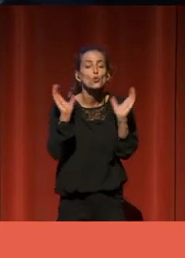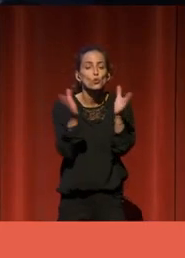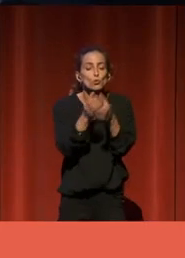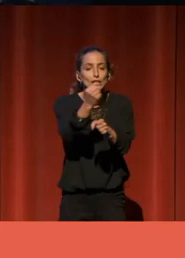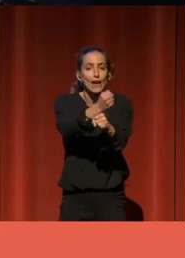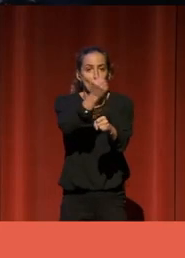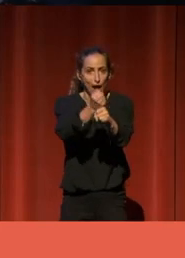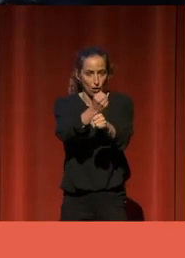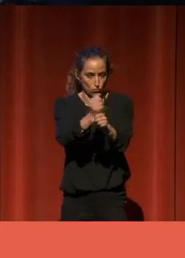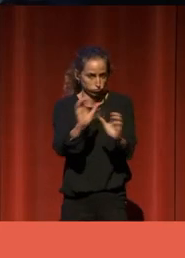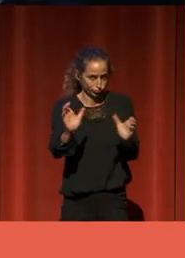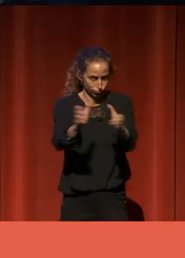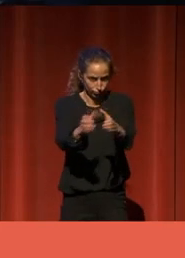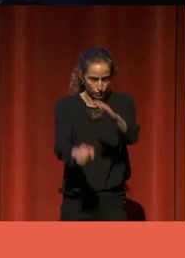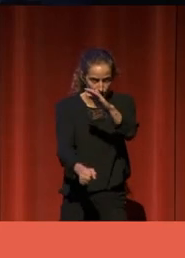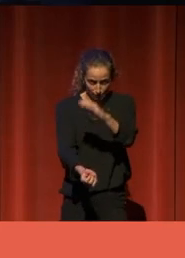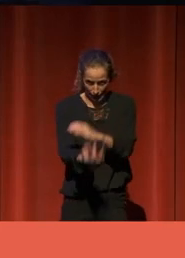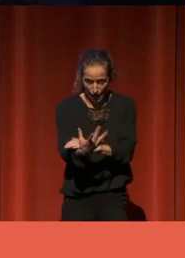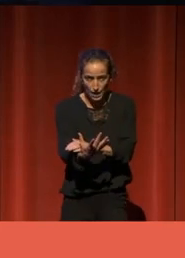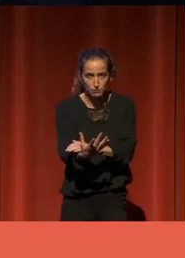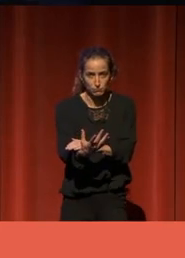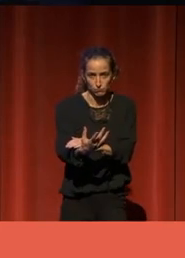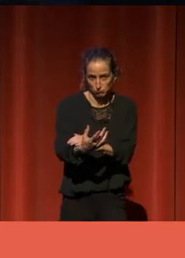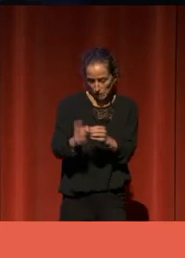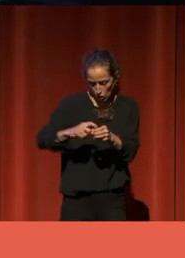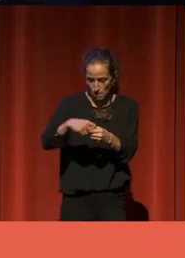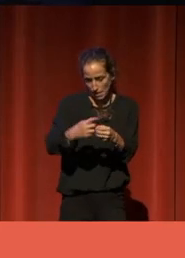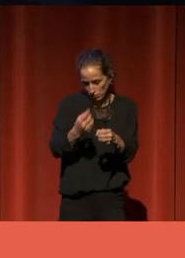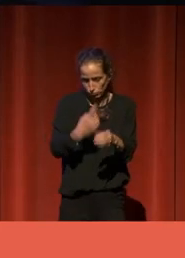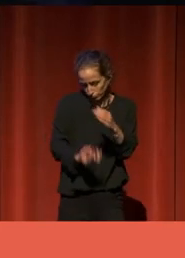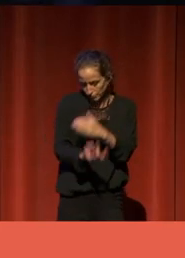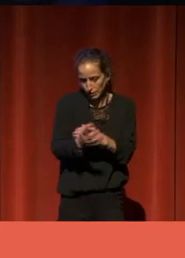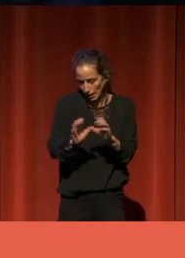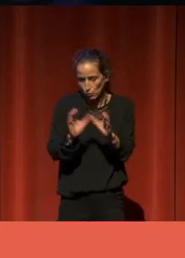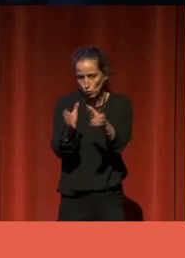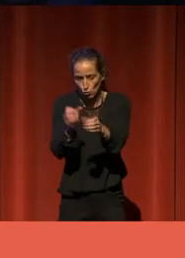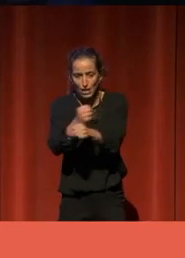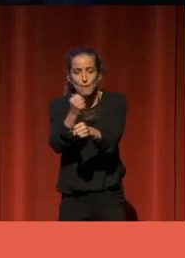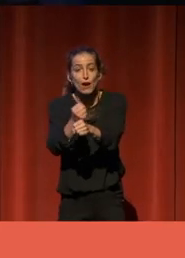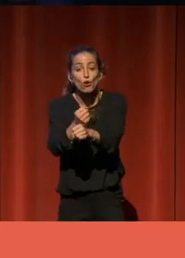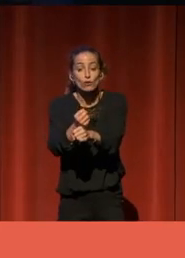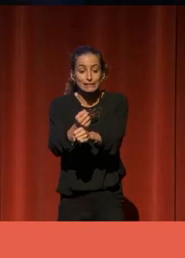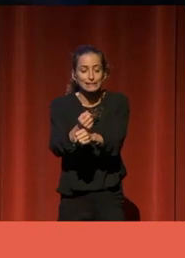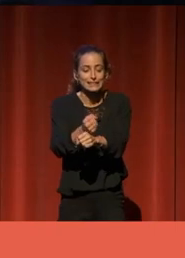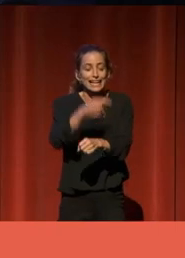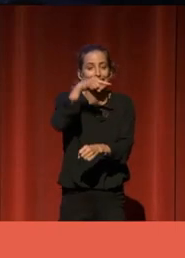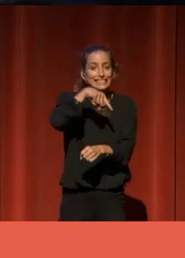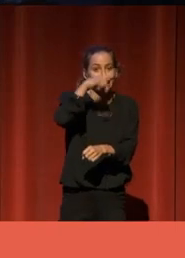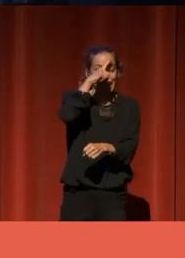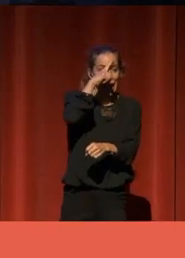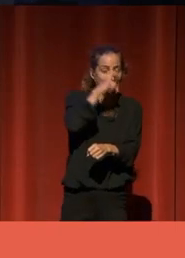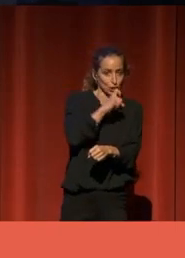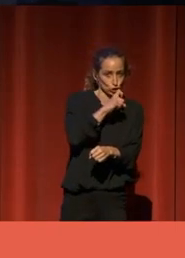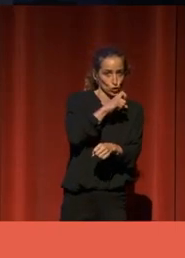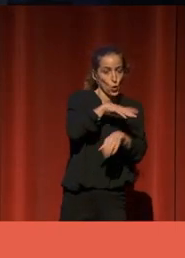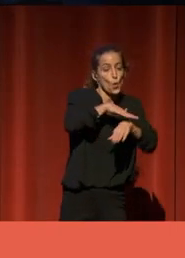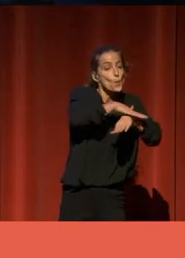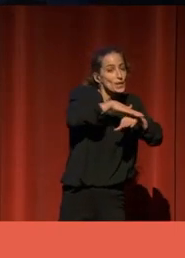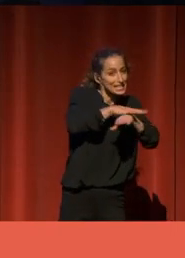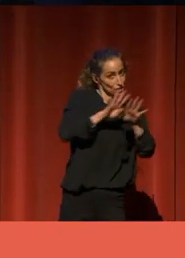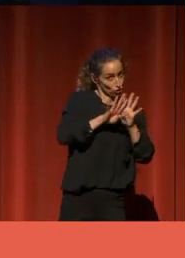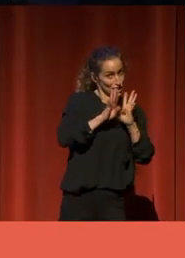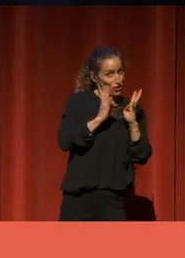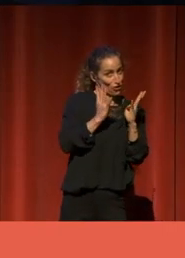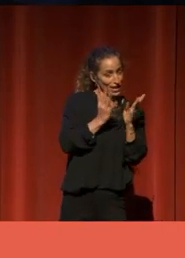nuestra nuestros miembros y todos los ministros este año todos los ministros del Consejo de